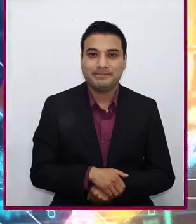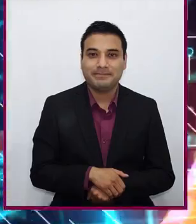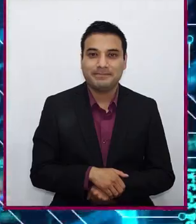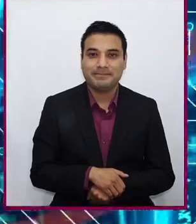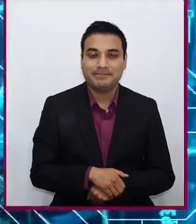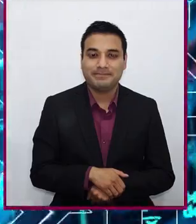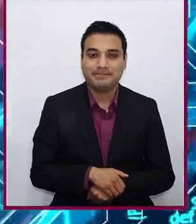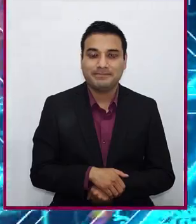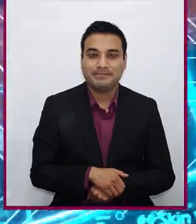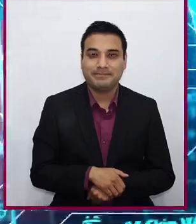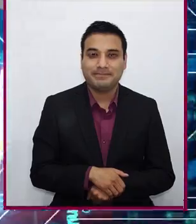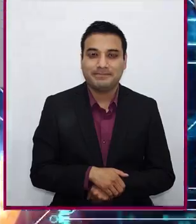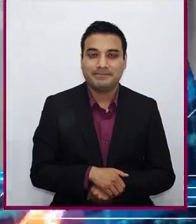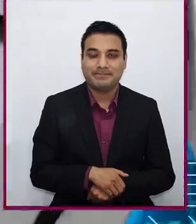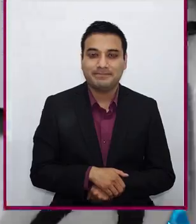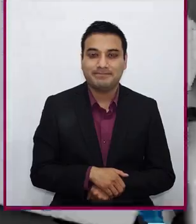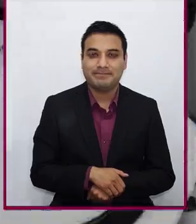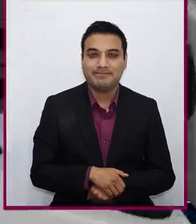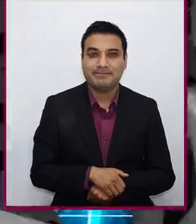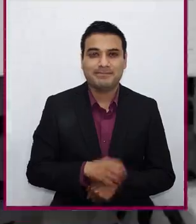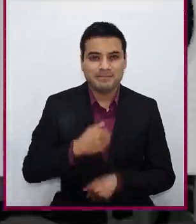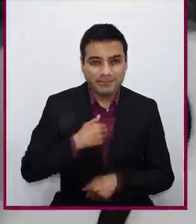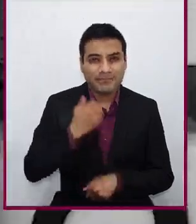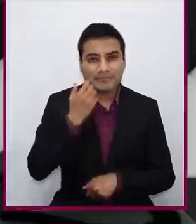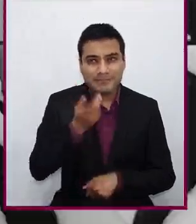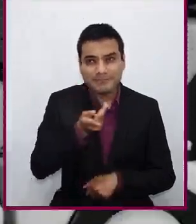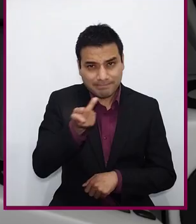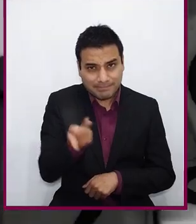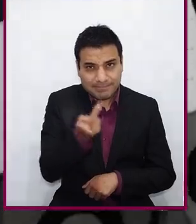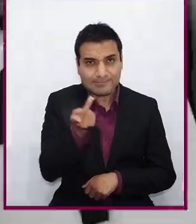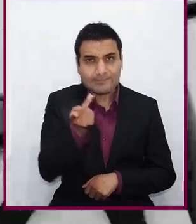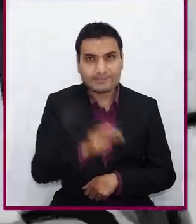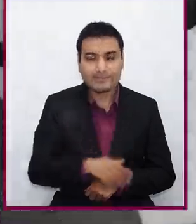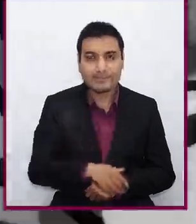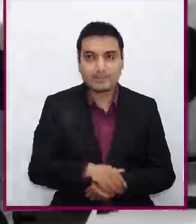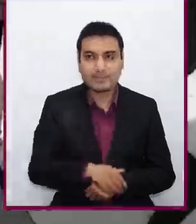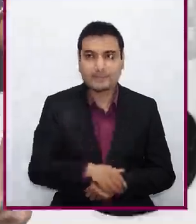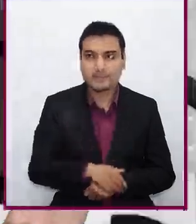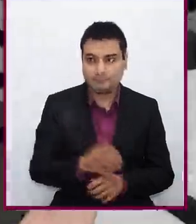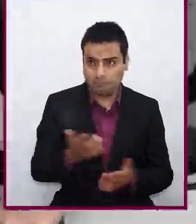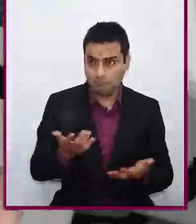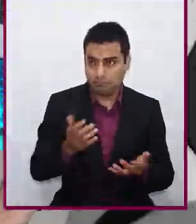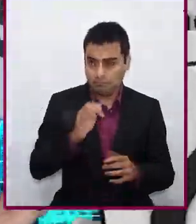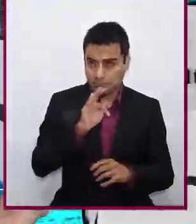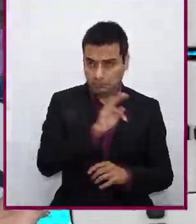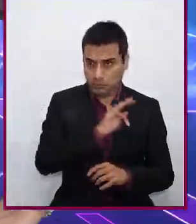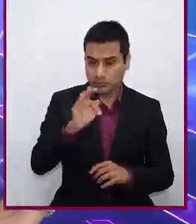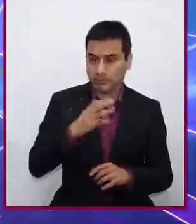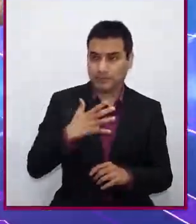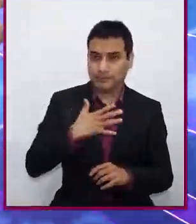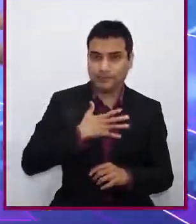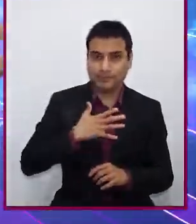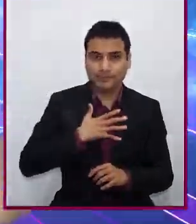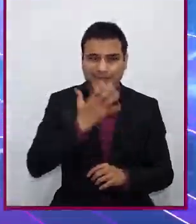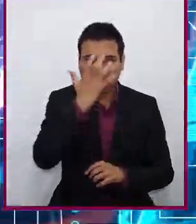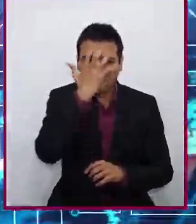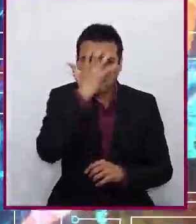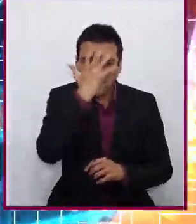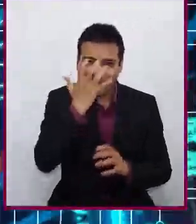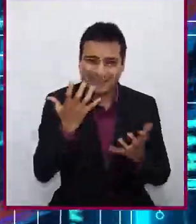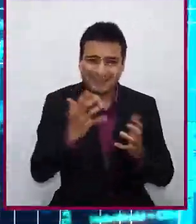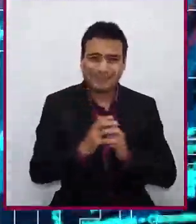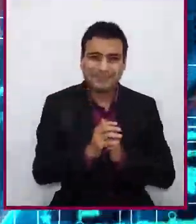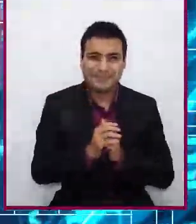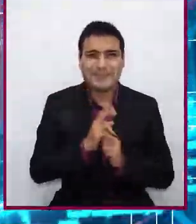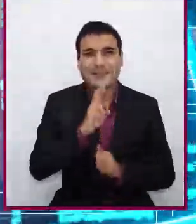penita porque una persona real de apoco techideas con tu referente a veces